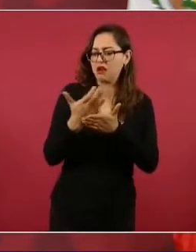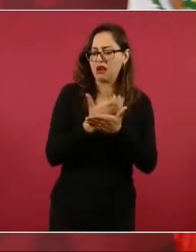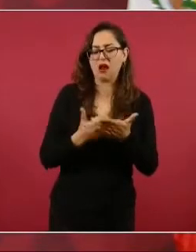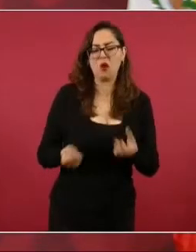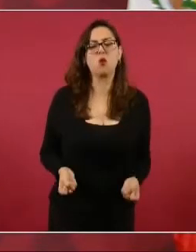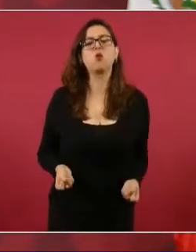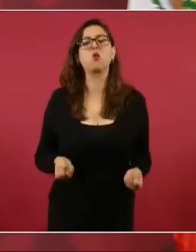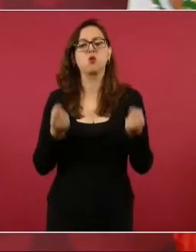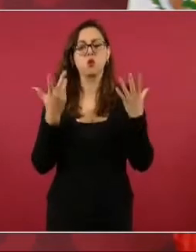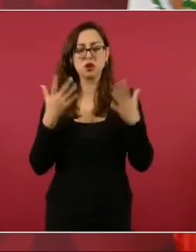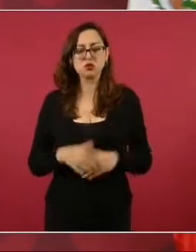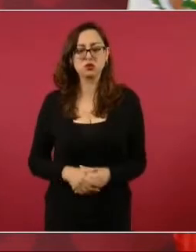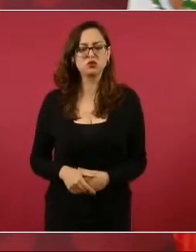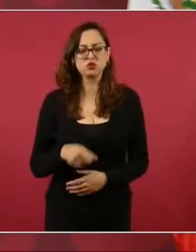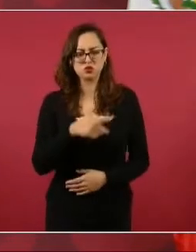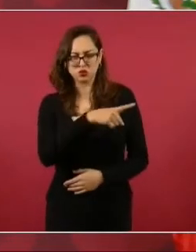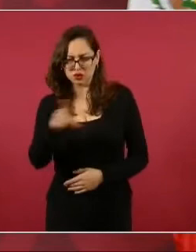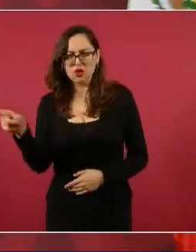la fuente,